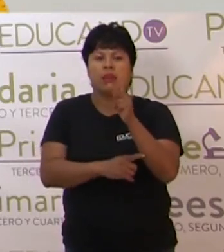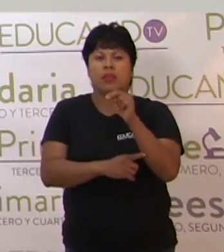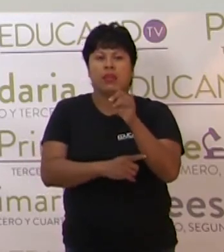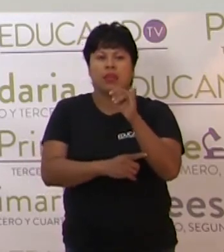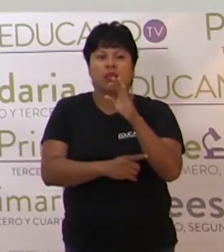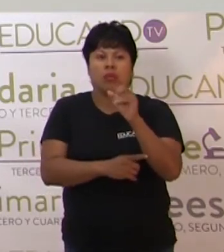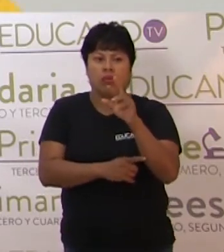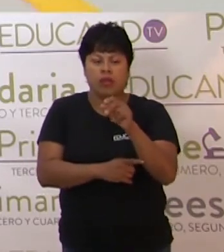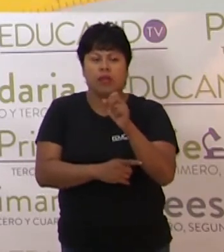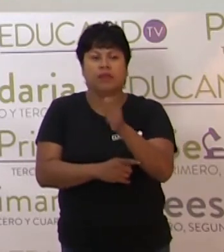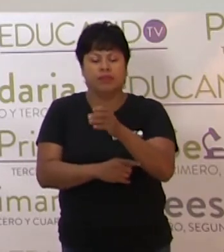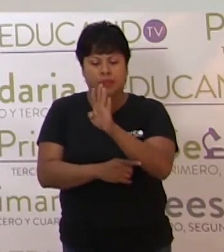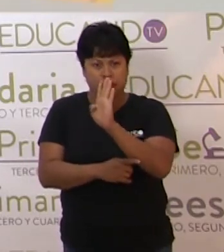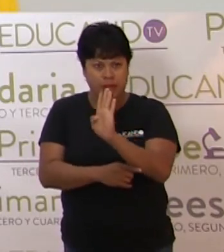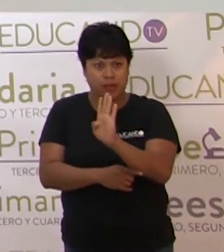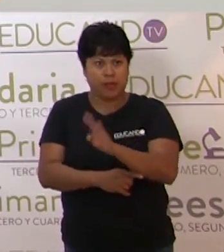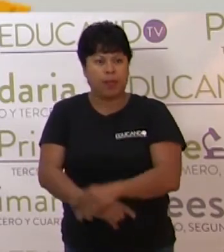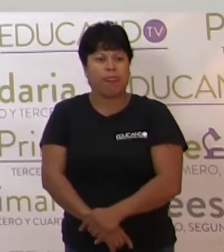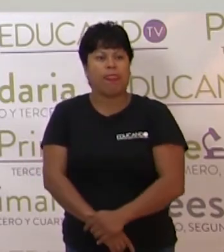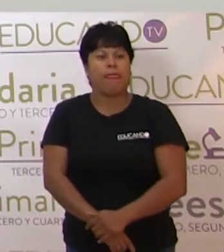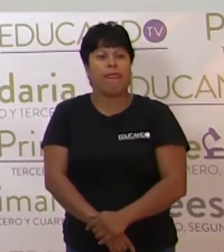colocamos sobre b